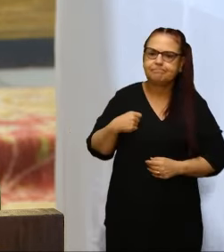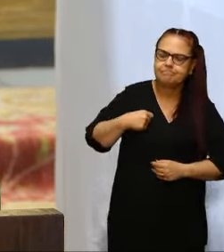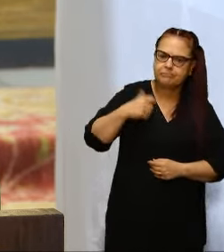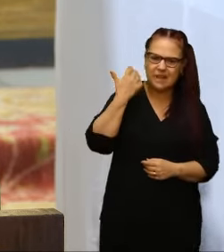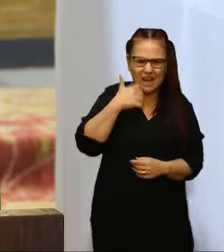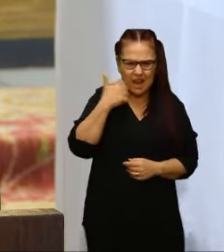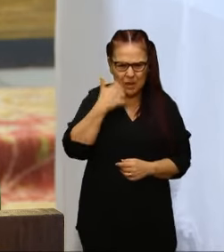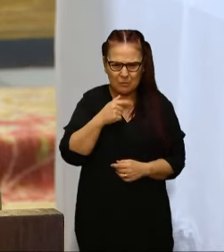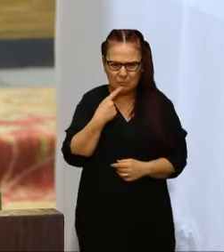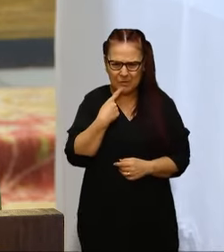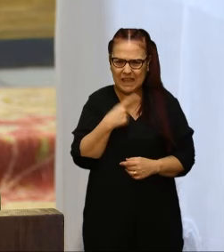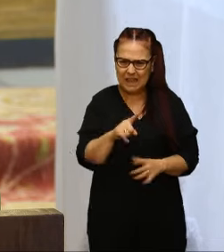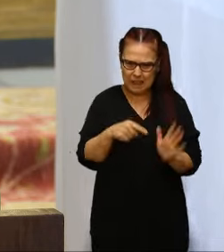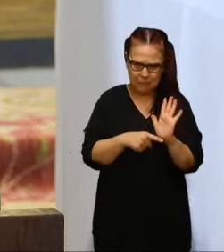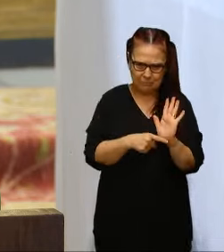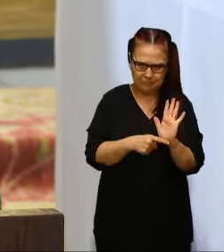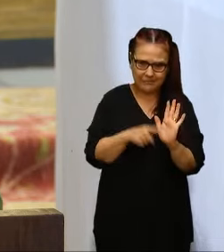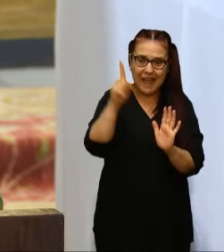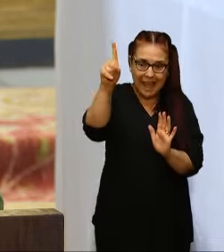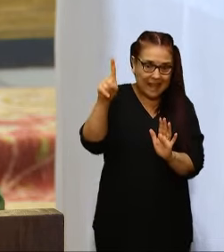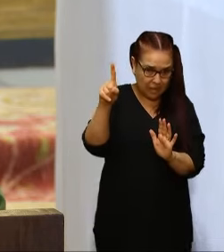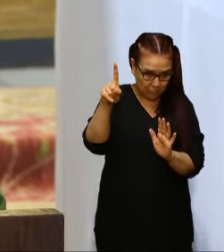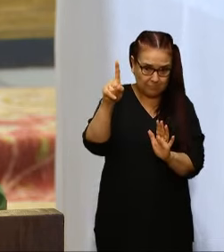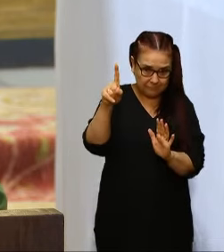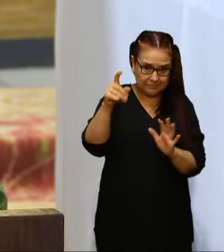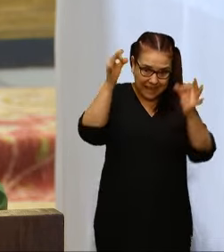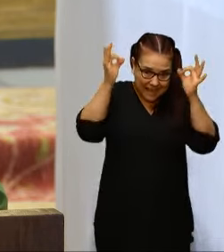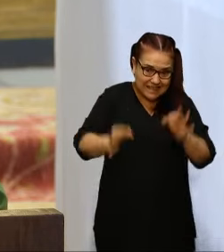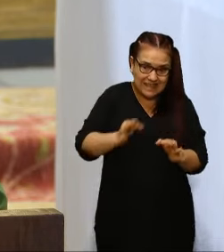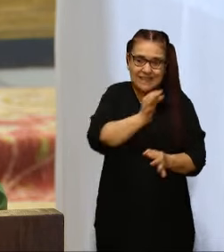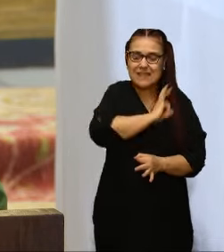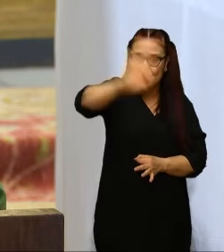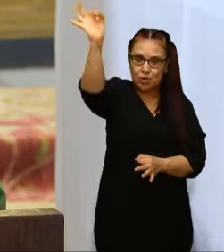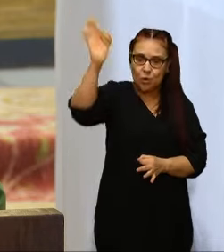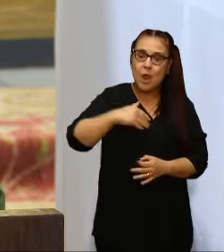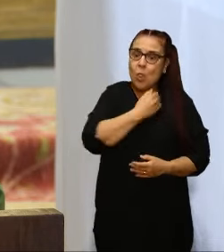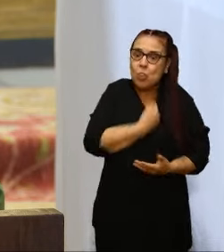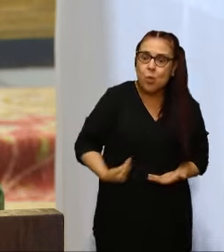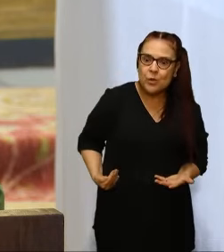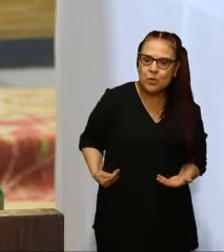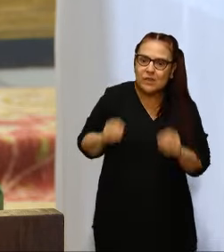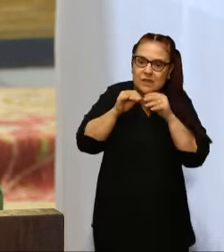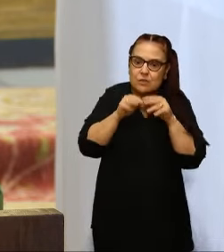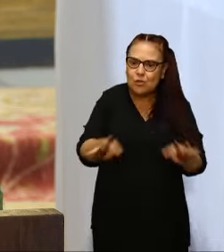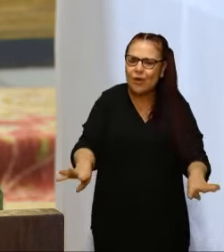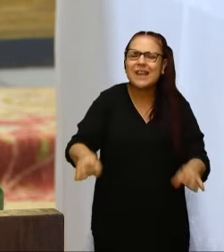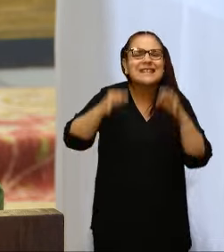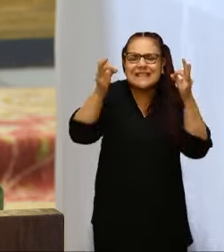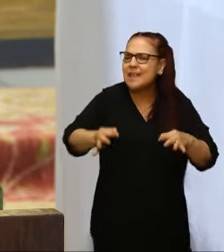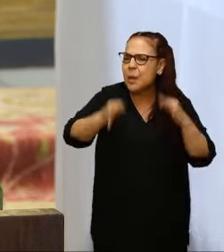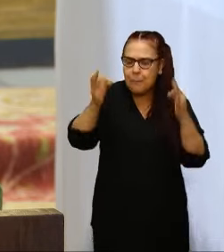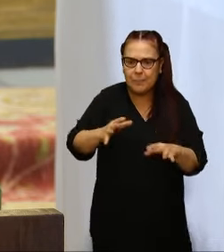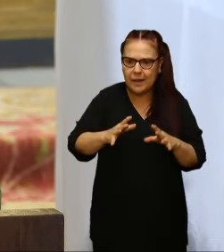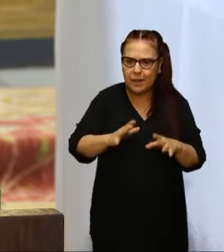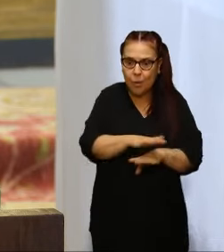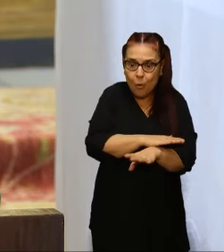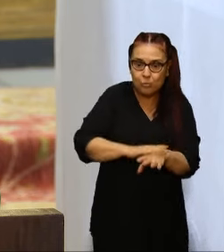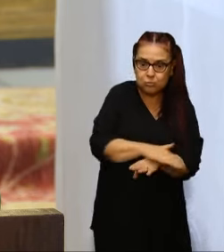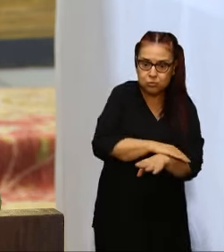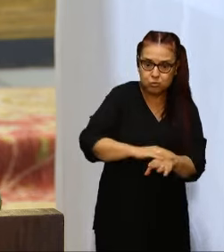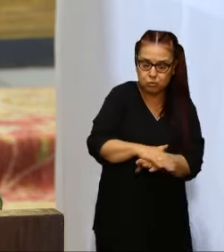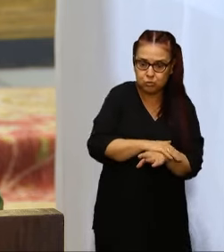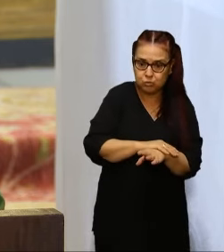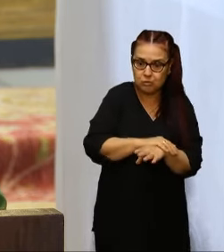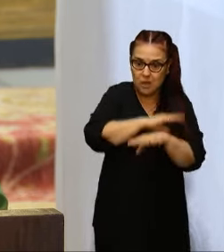cosas. Que Él es el Señor y dueño de la historia y que siempre está gobernando, aunque nosotros